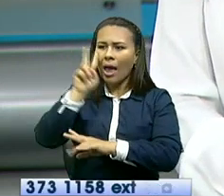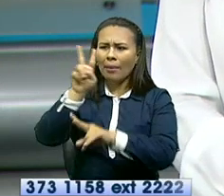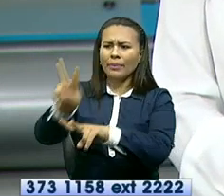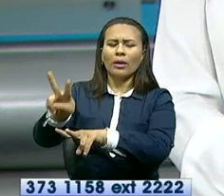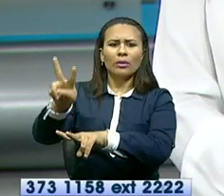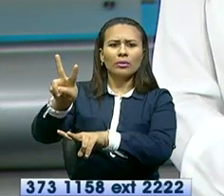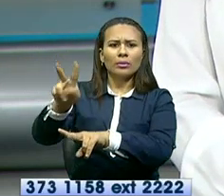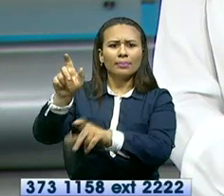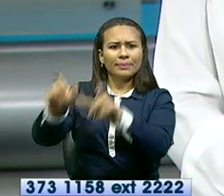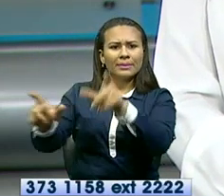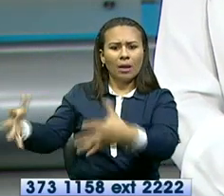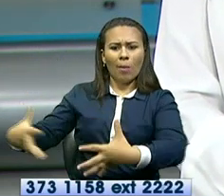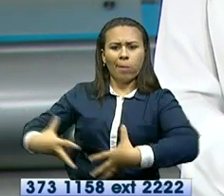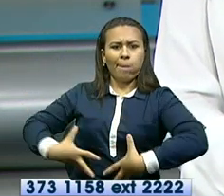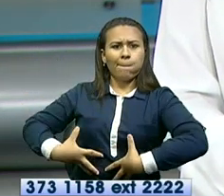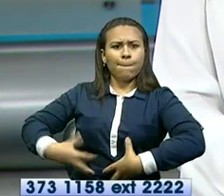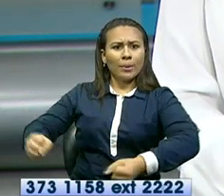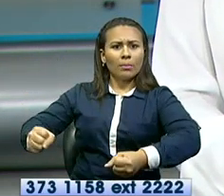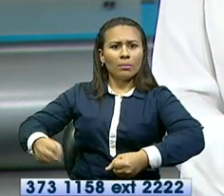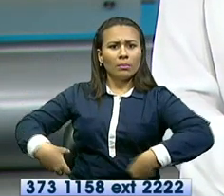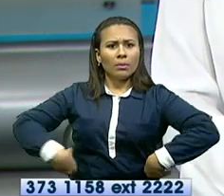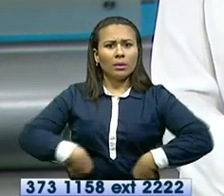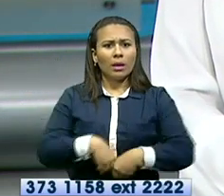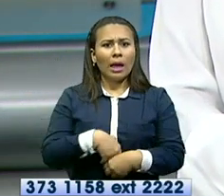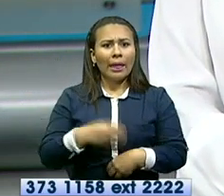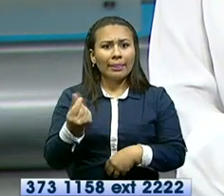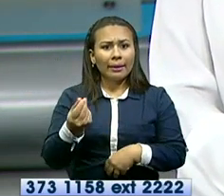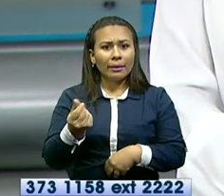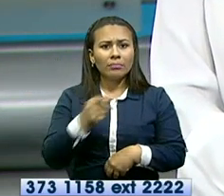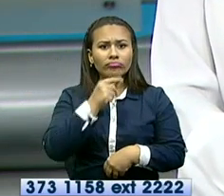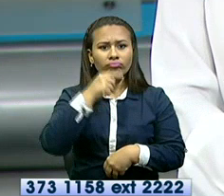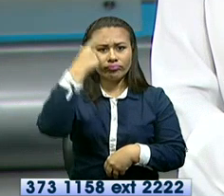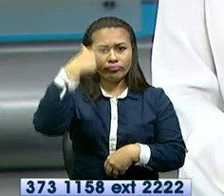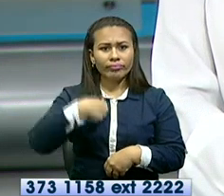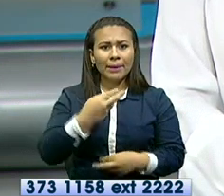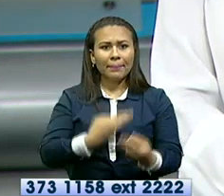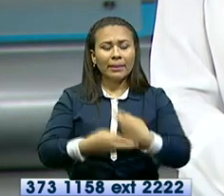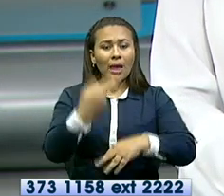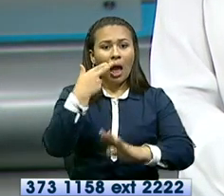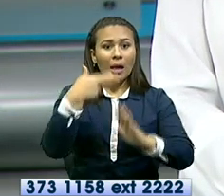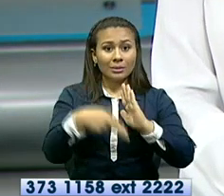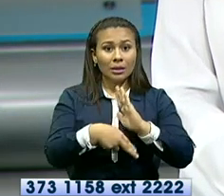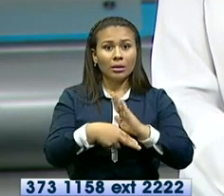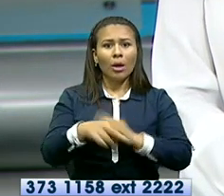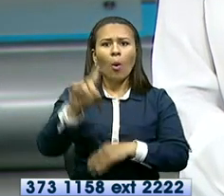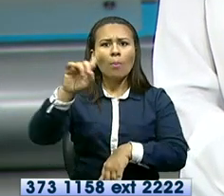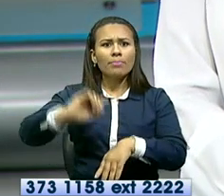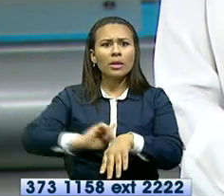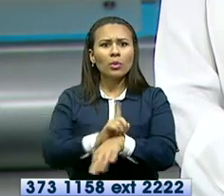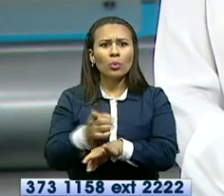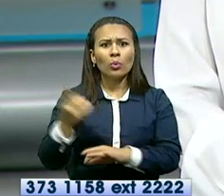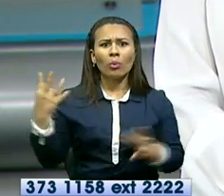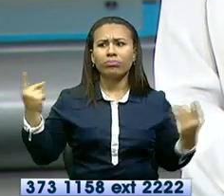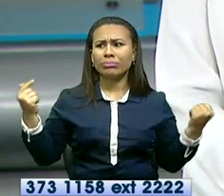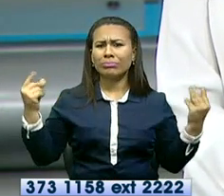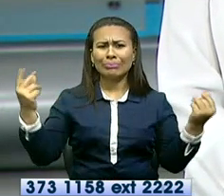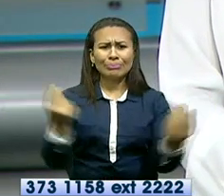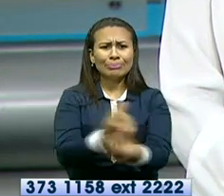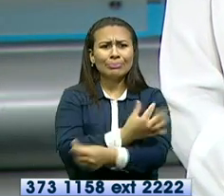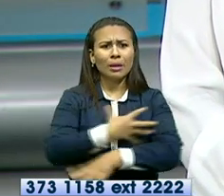despachadores del negocio en el cantón La Troncal, en la provincia de Cañar. Los delincuentes tardaron un minuto en desvalijar a sus